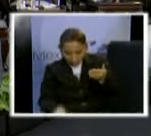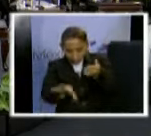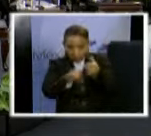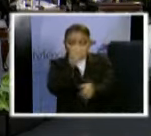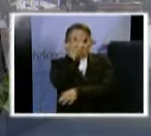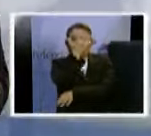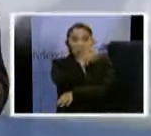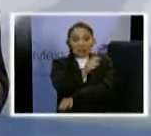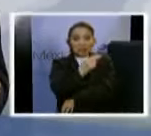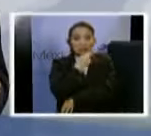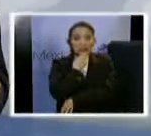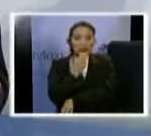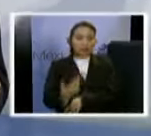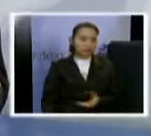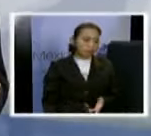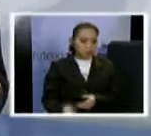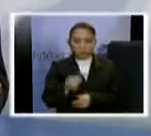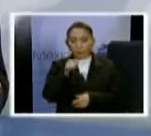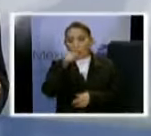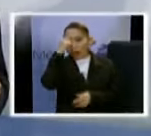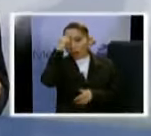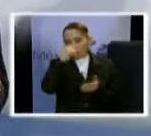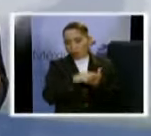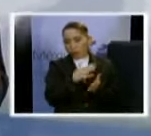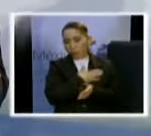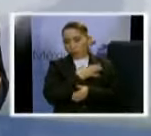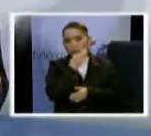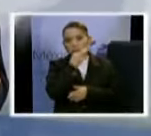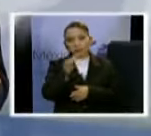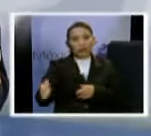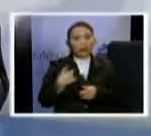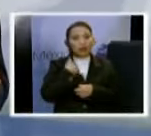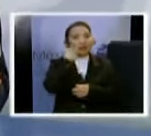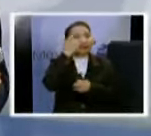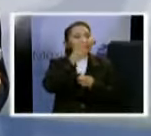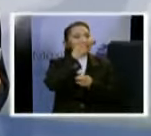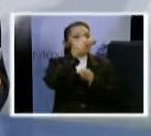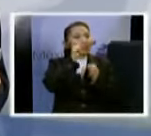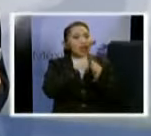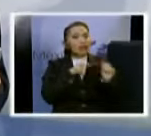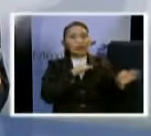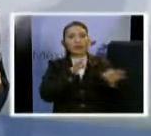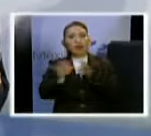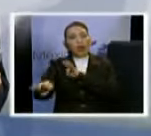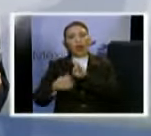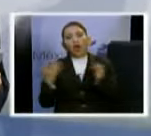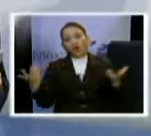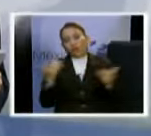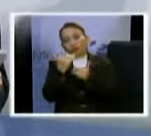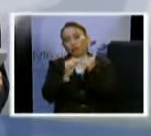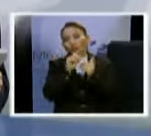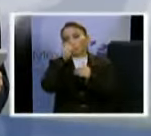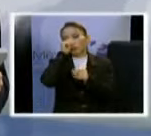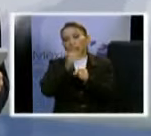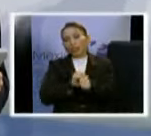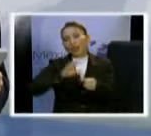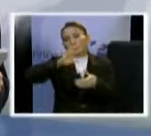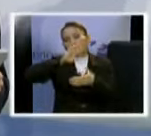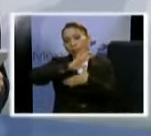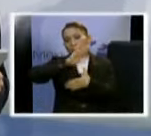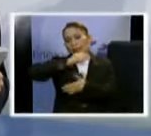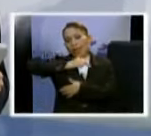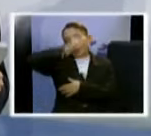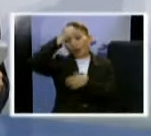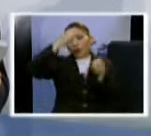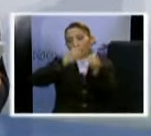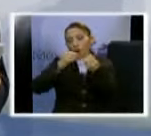operan 10, son muchos. Pero aquí creo que hay buenas noticias y aquí quiero subrayar el trabajo que ha desarrollado la Subsecretaría de América del